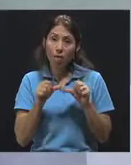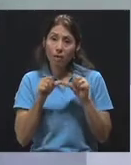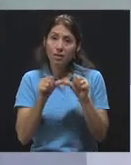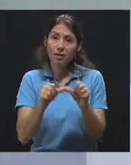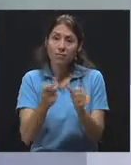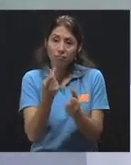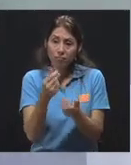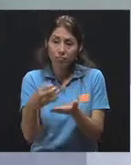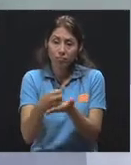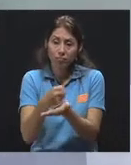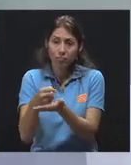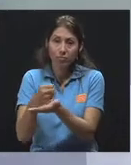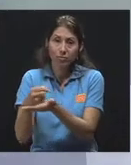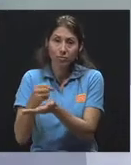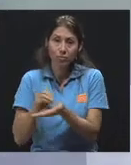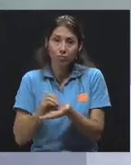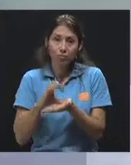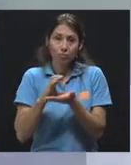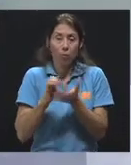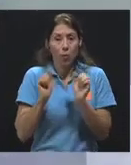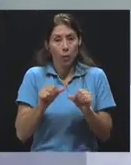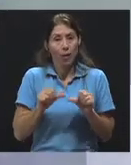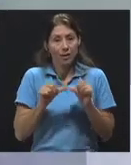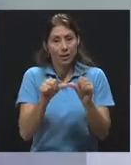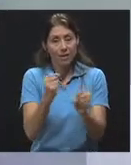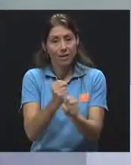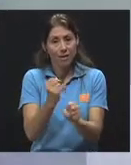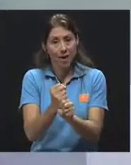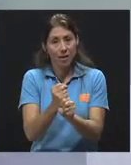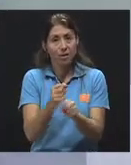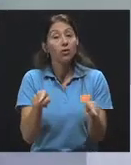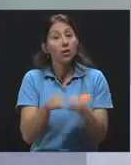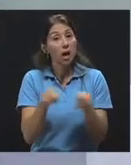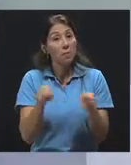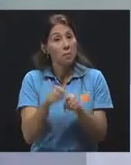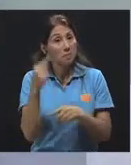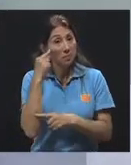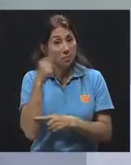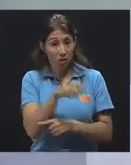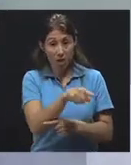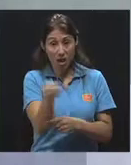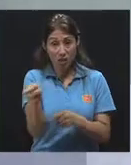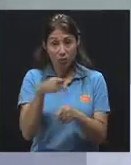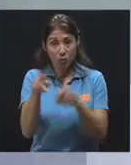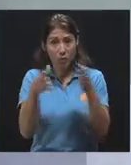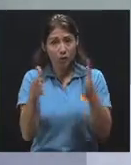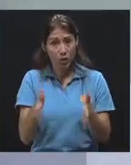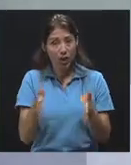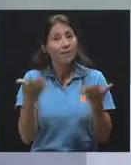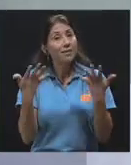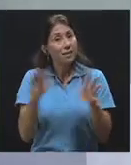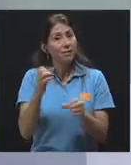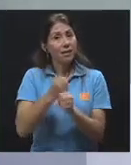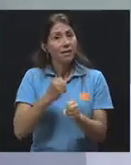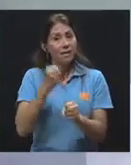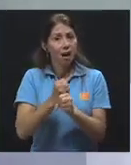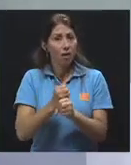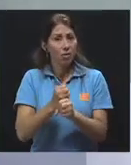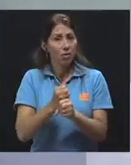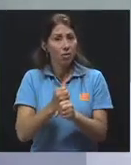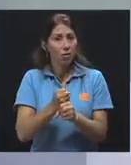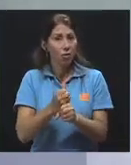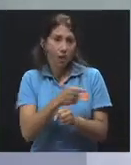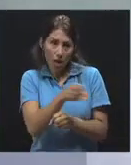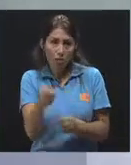proyecto, y porque creemos que si son profesionales y están trabajando, deben tener